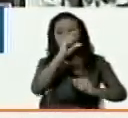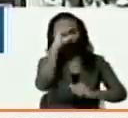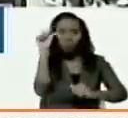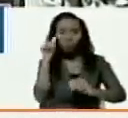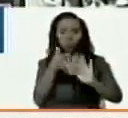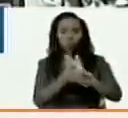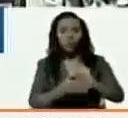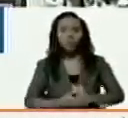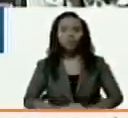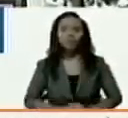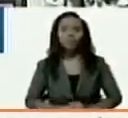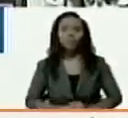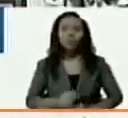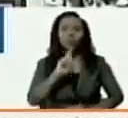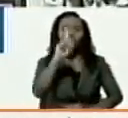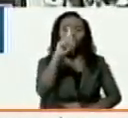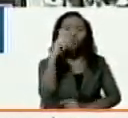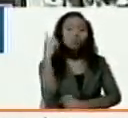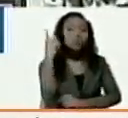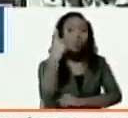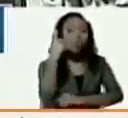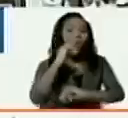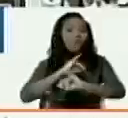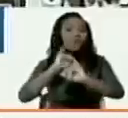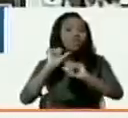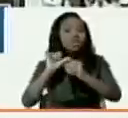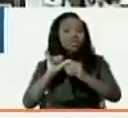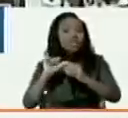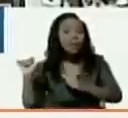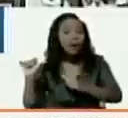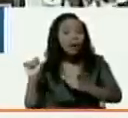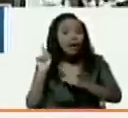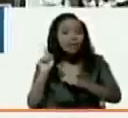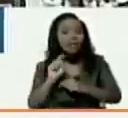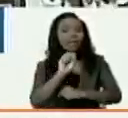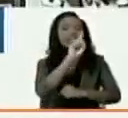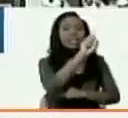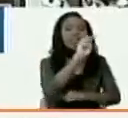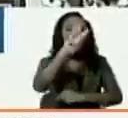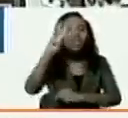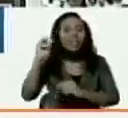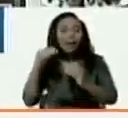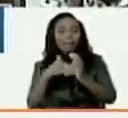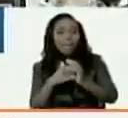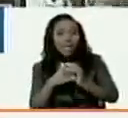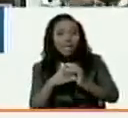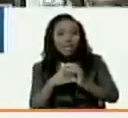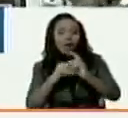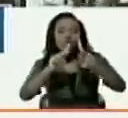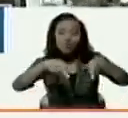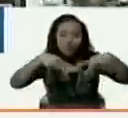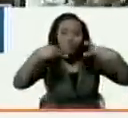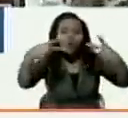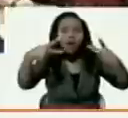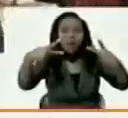En un solo fin de semana, más de 130.000 nuevos carnetizados.